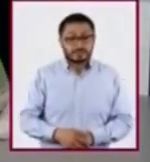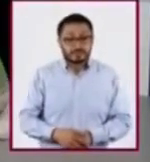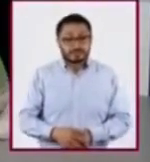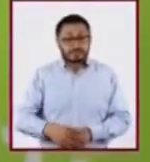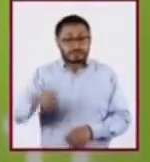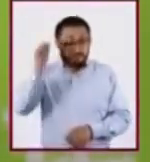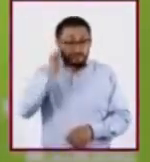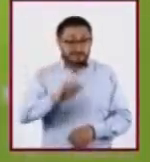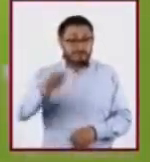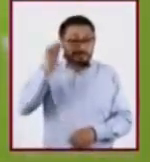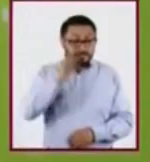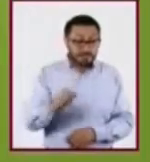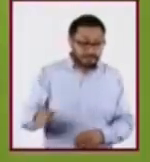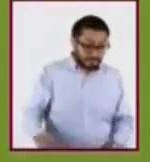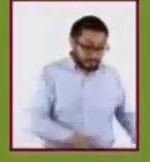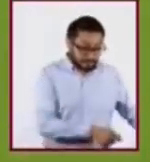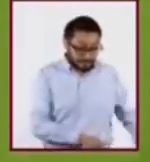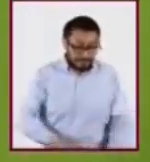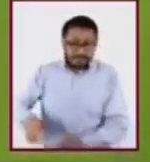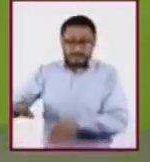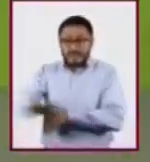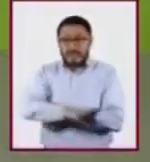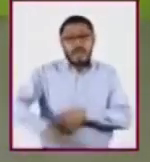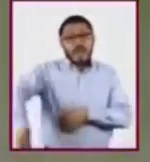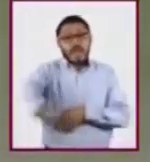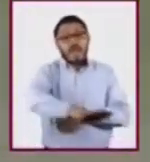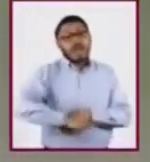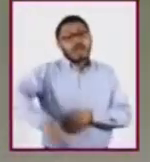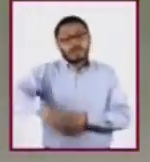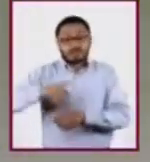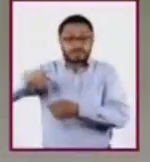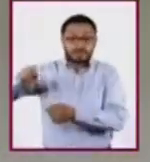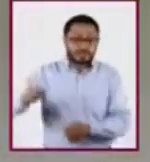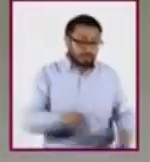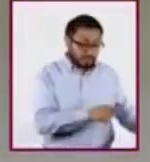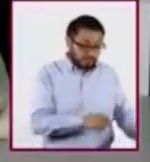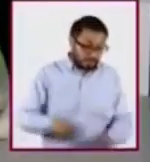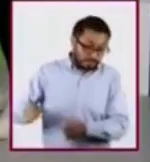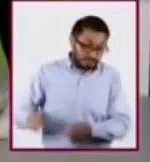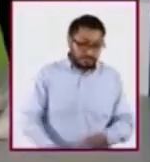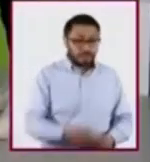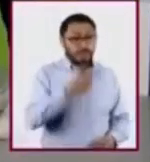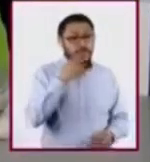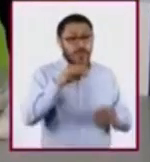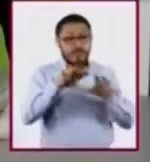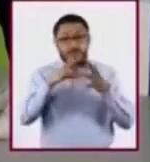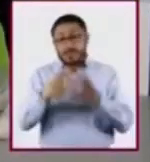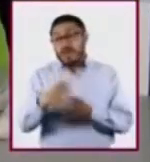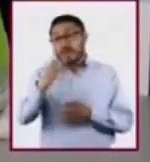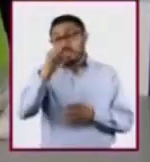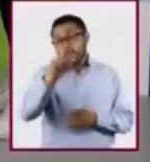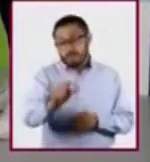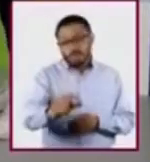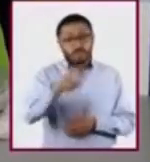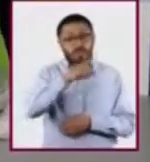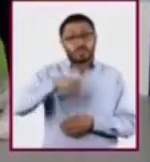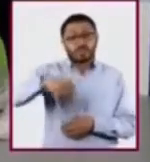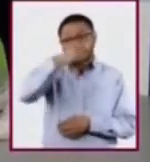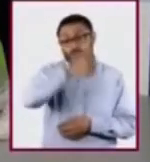es el trabajo casi a ras de piso. Muy bien, vamos a utilizar estas pelotitas y cada quien va a